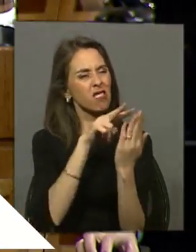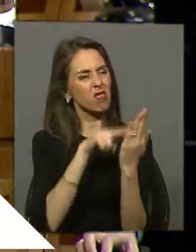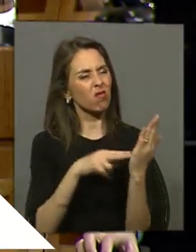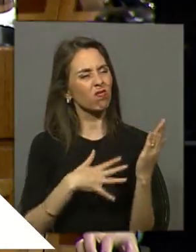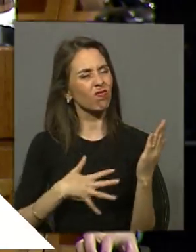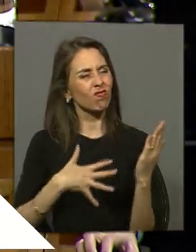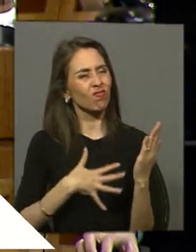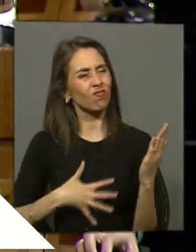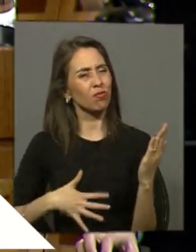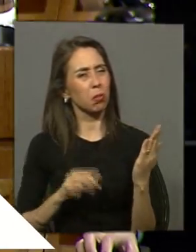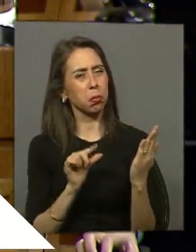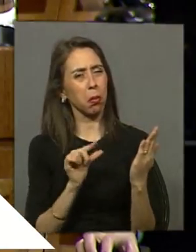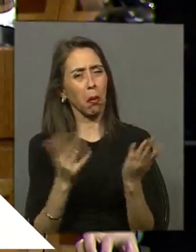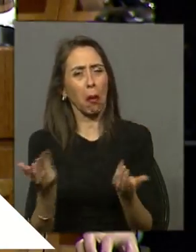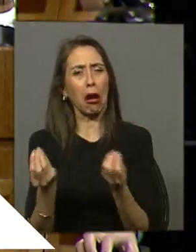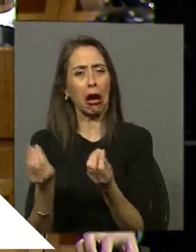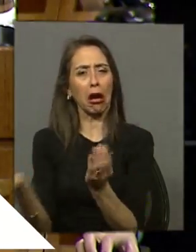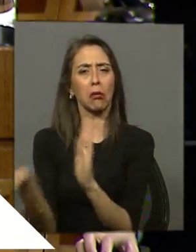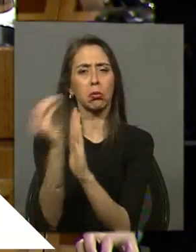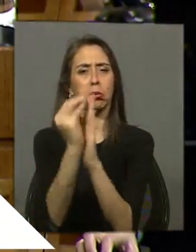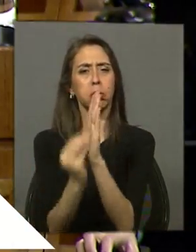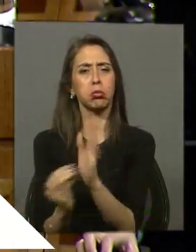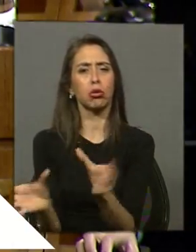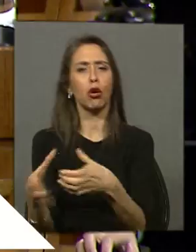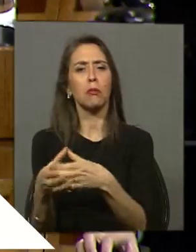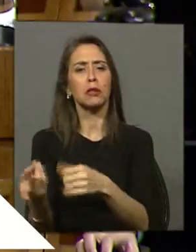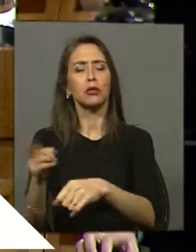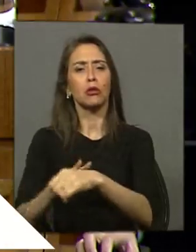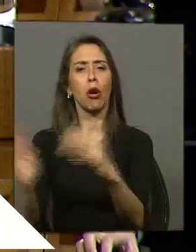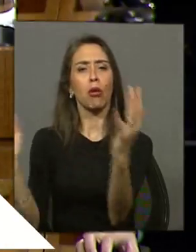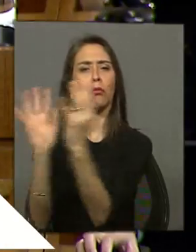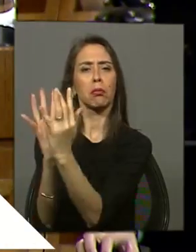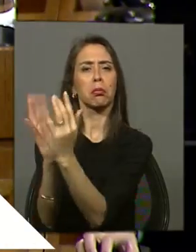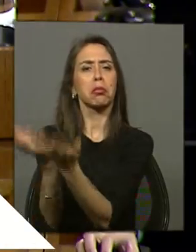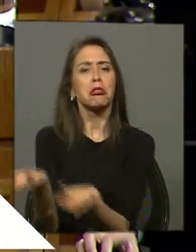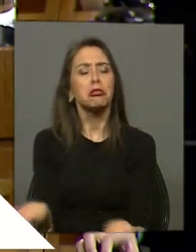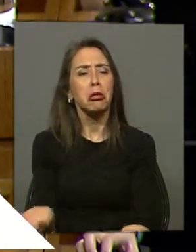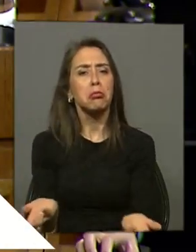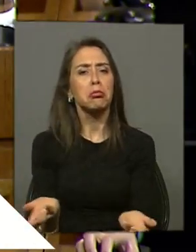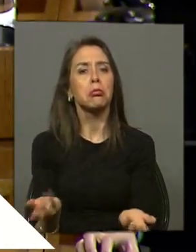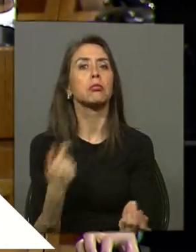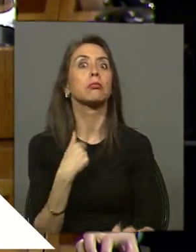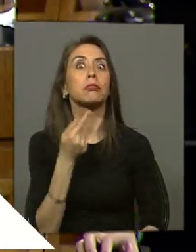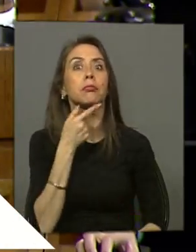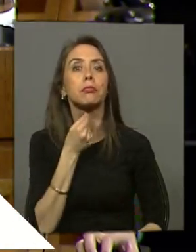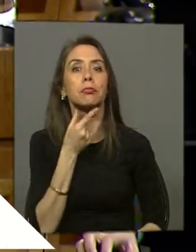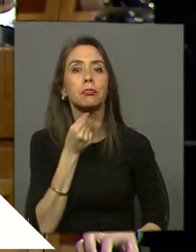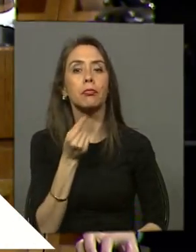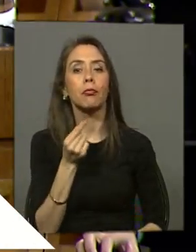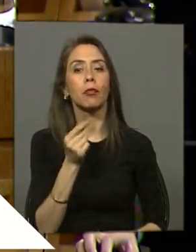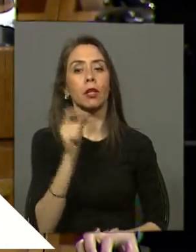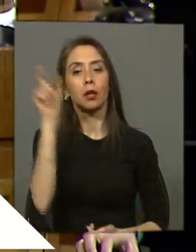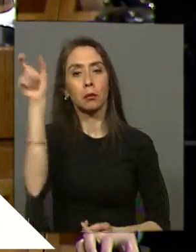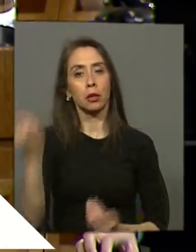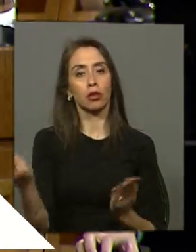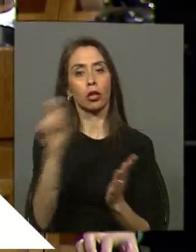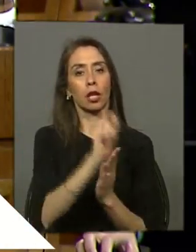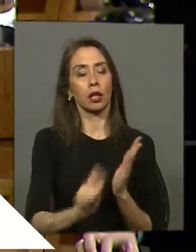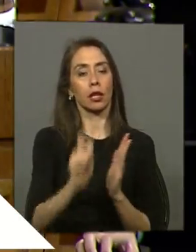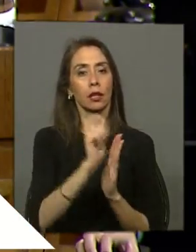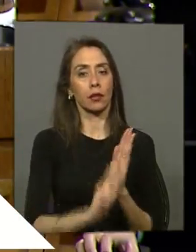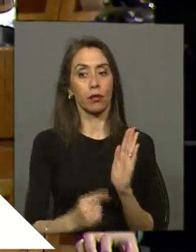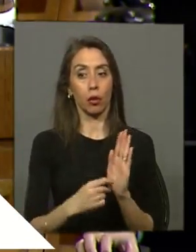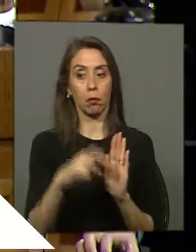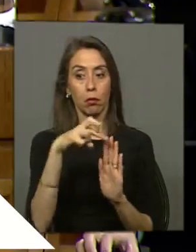que ocurrió en la comisión mixta. O me gustaría que el autor en concreto de este